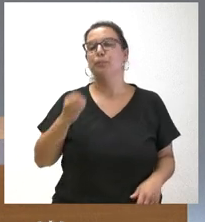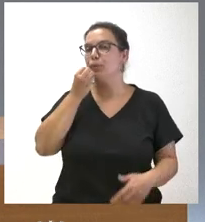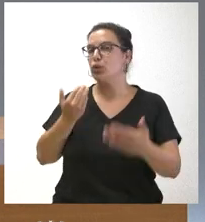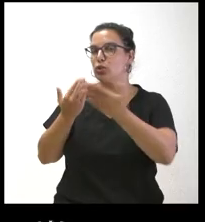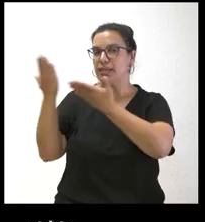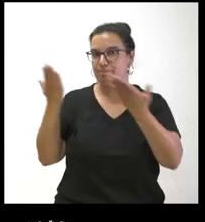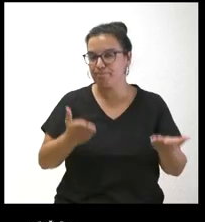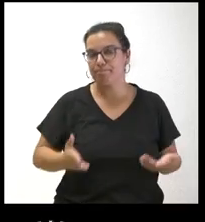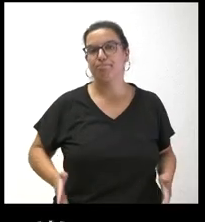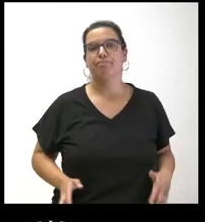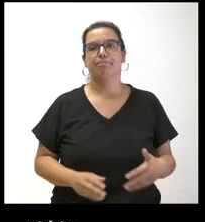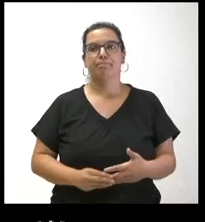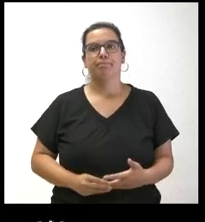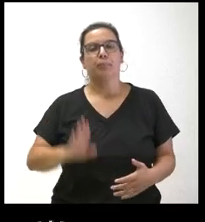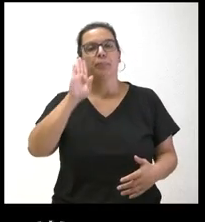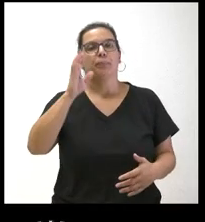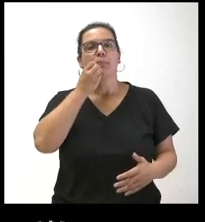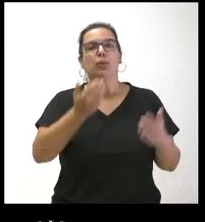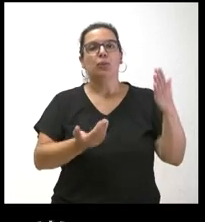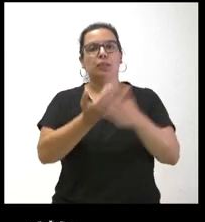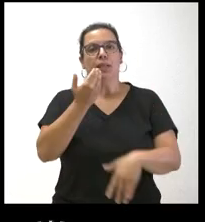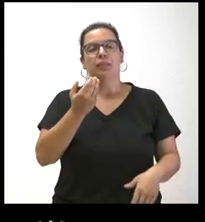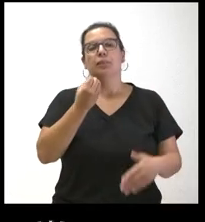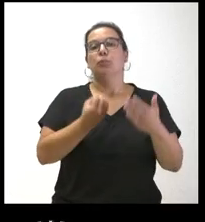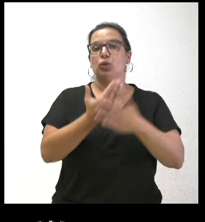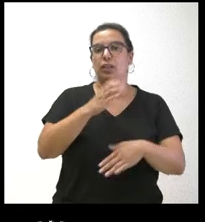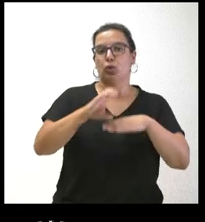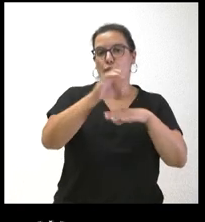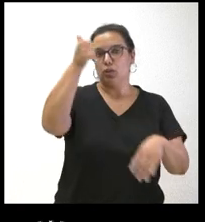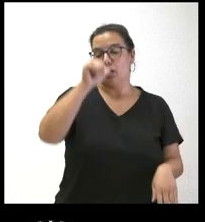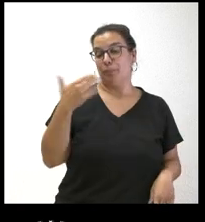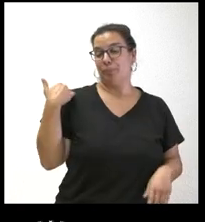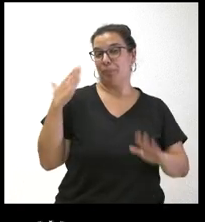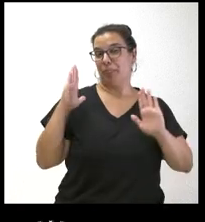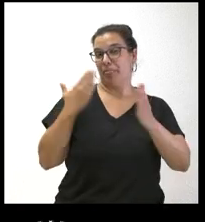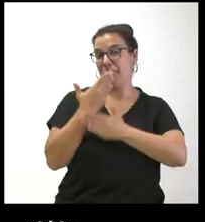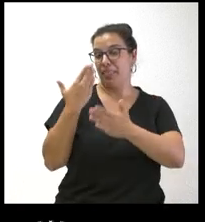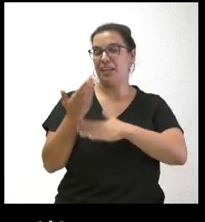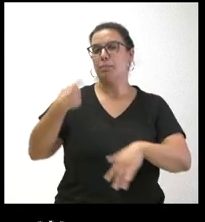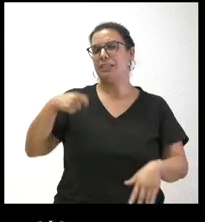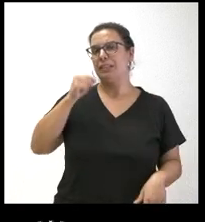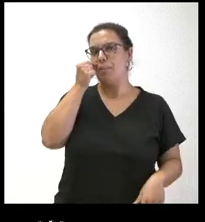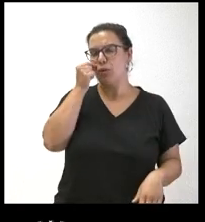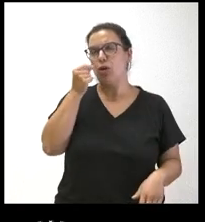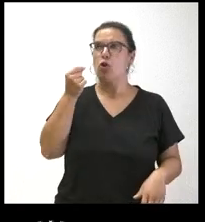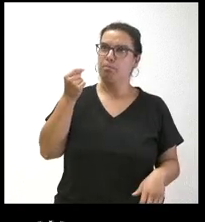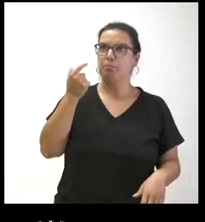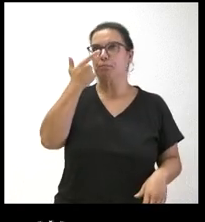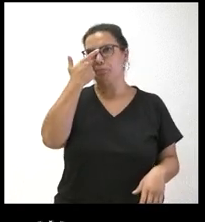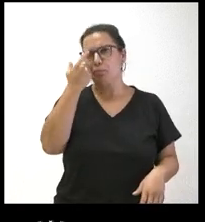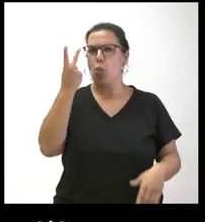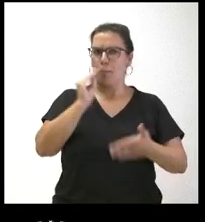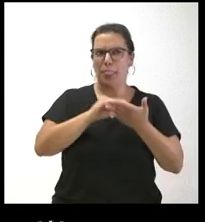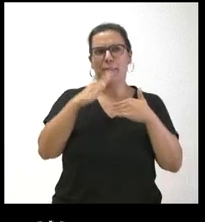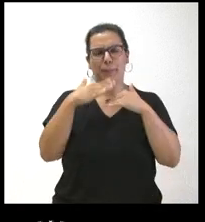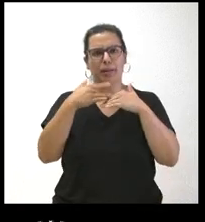adelante Hola Buenos días Buenos días consejero en los últimos días el presidente mañueco ha insistido al menos en un par